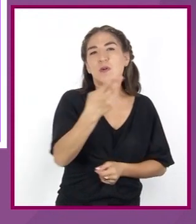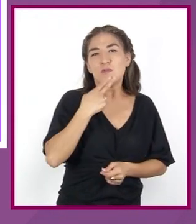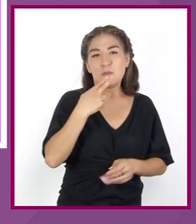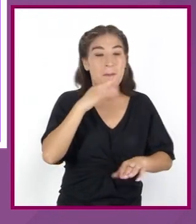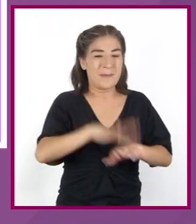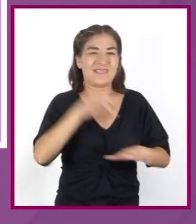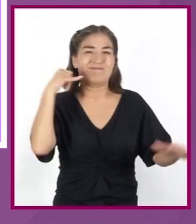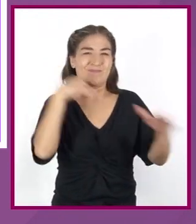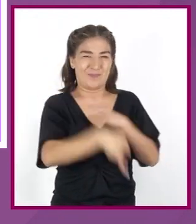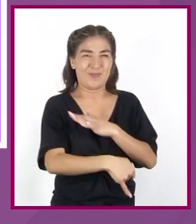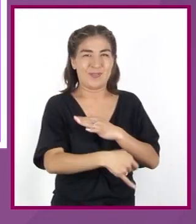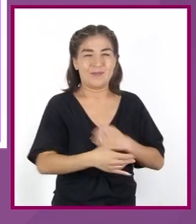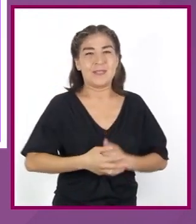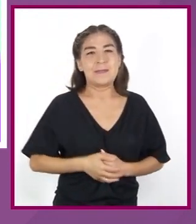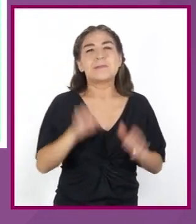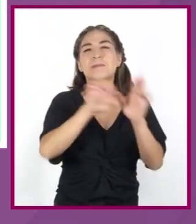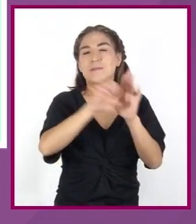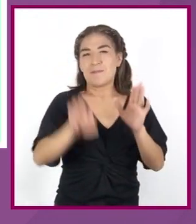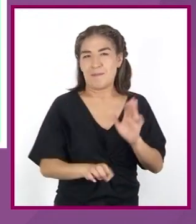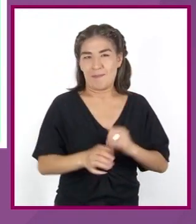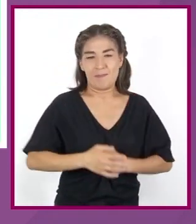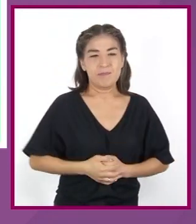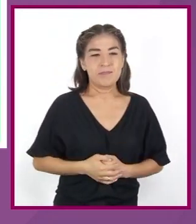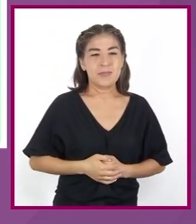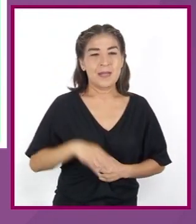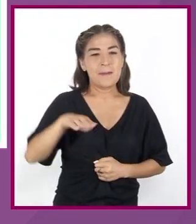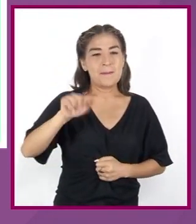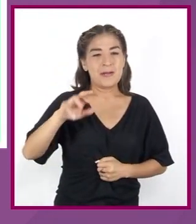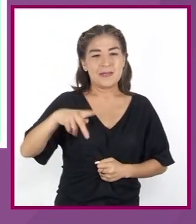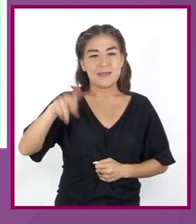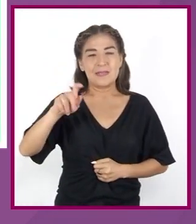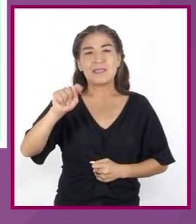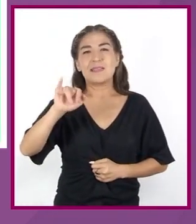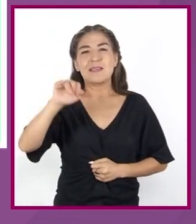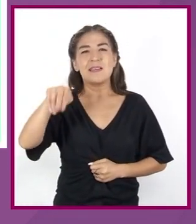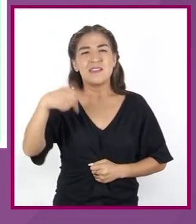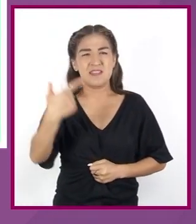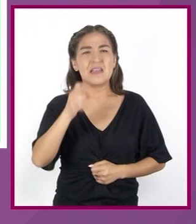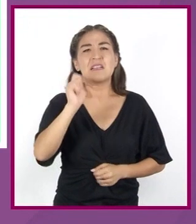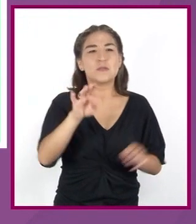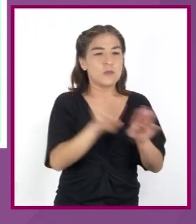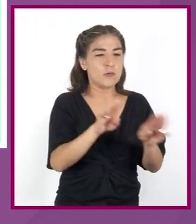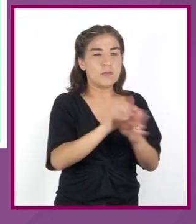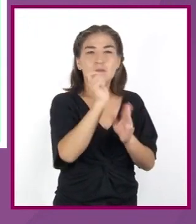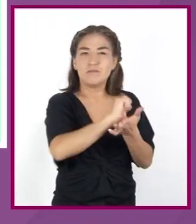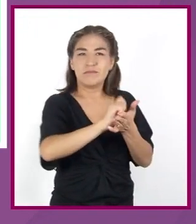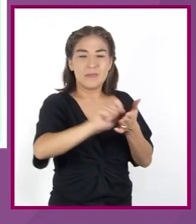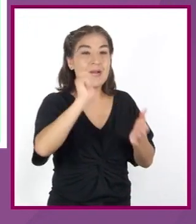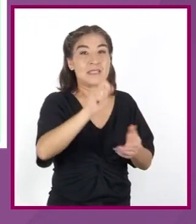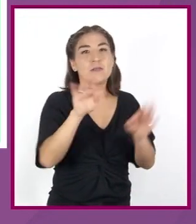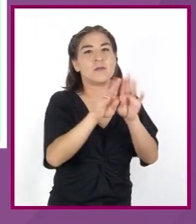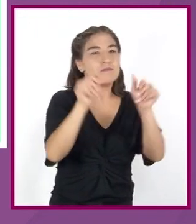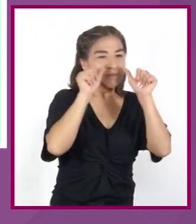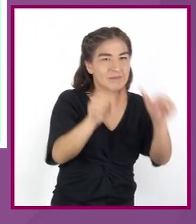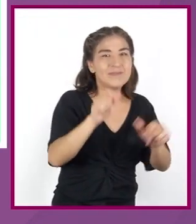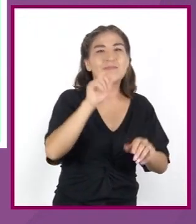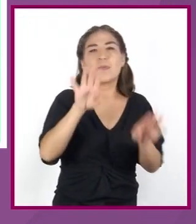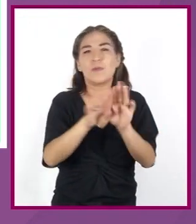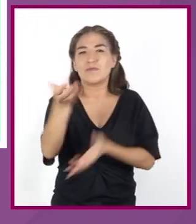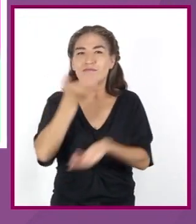extendido. Por ejemplo, marketing se puede encontrar en contratos de servicios de publicidad y